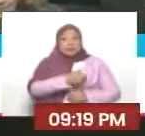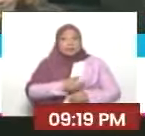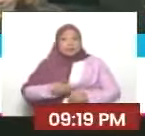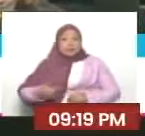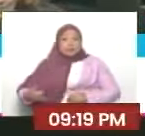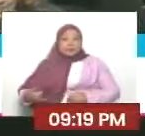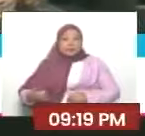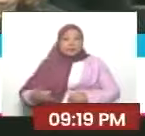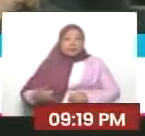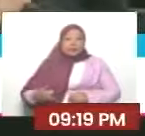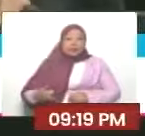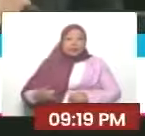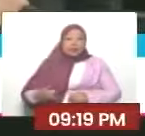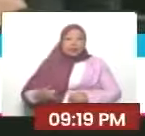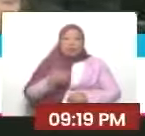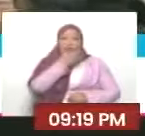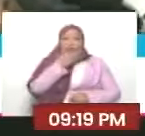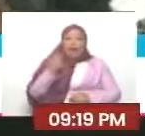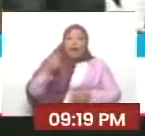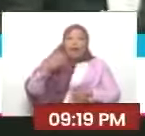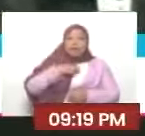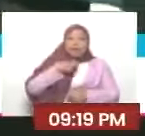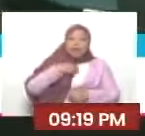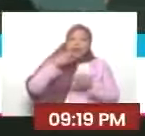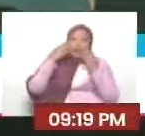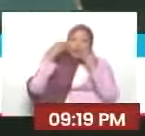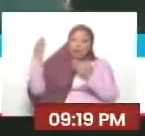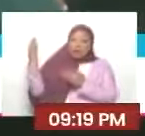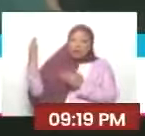Bueno, que se levante. Mira, aquí tenemos los premios.